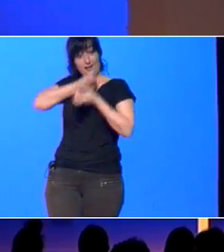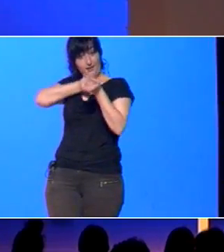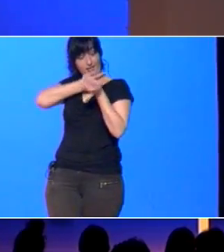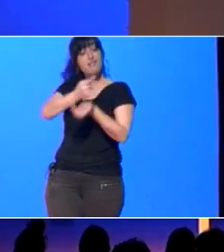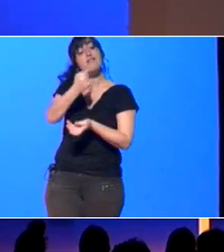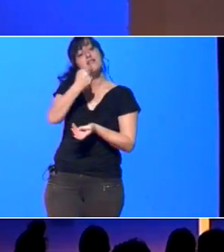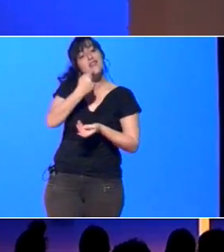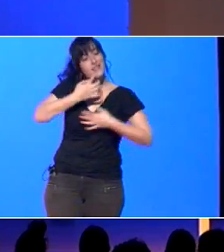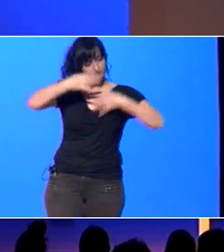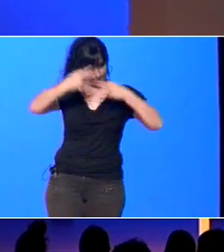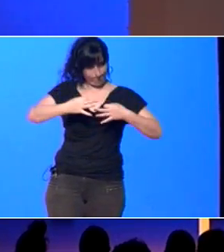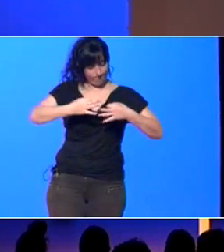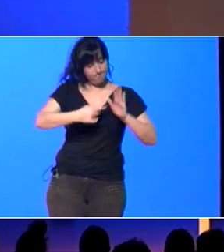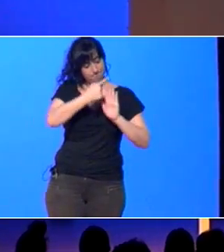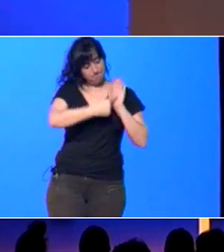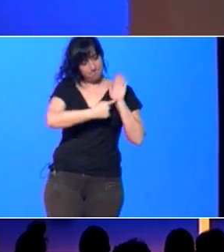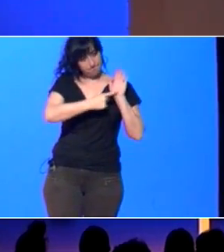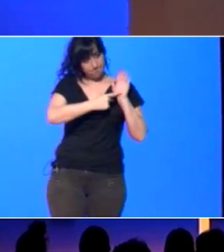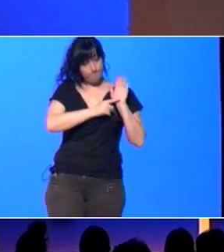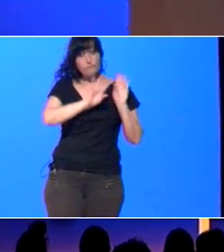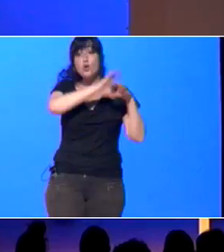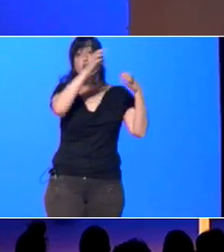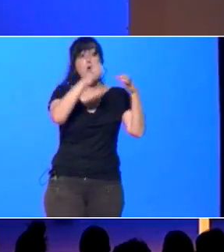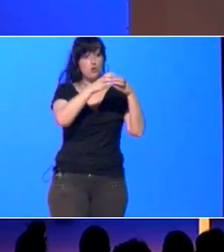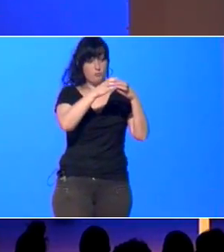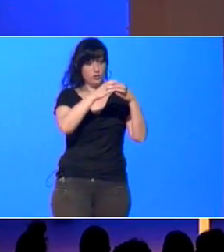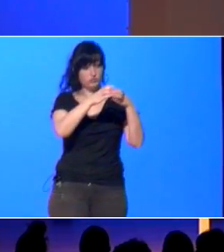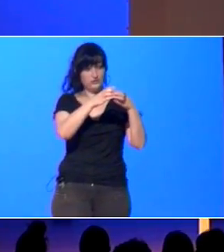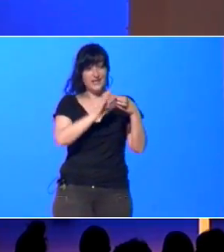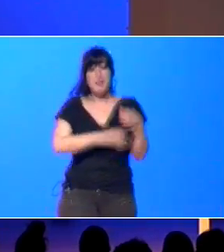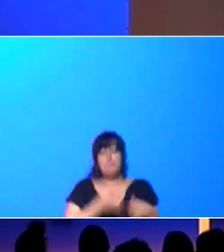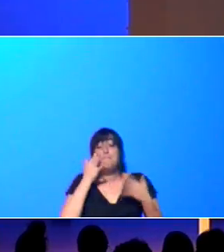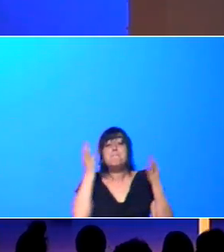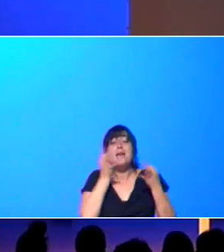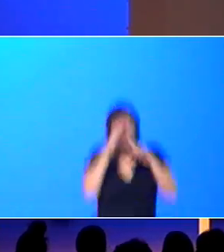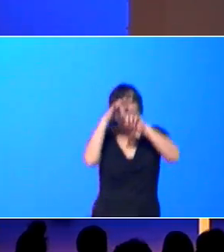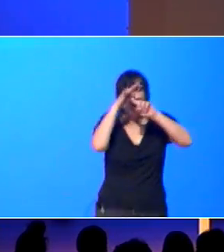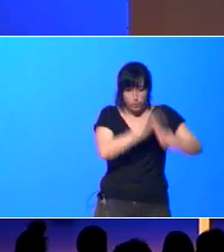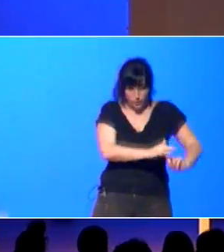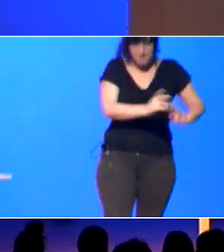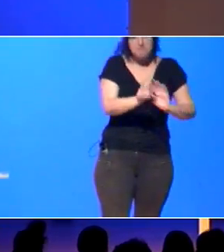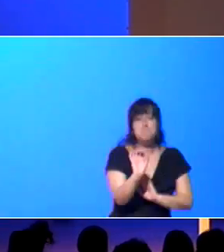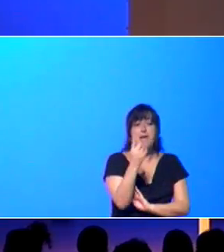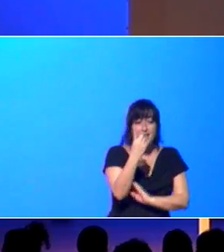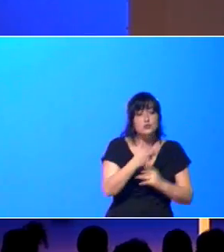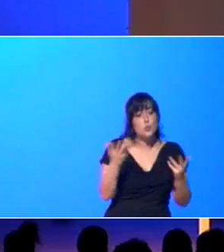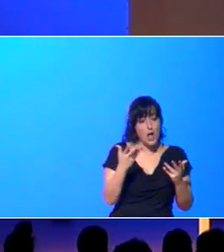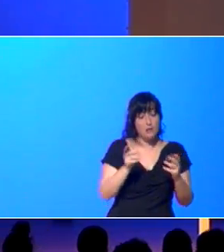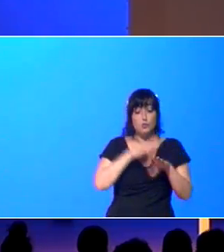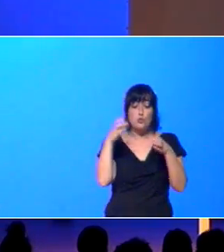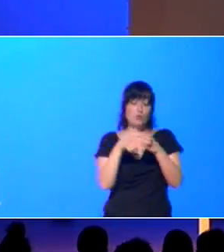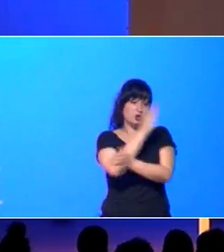textualmente que los colectivos que están en mayor exclusión social y educativa son los colectivos de personas con